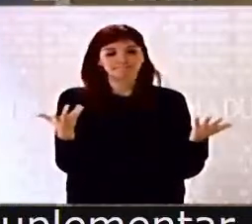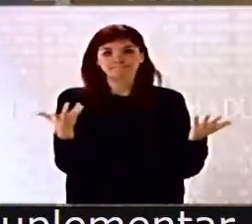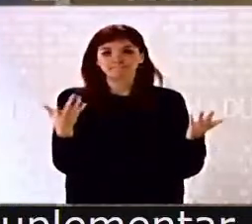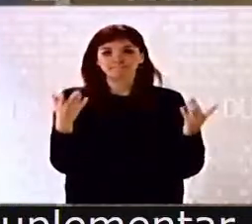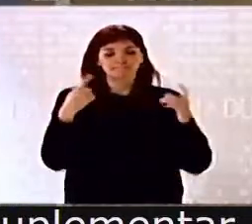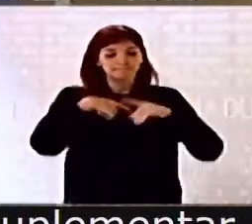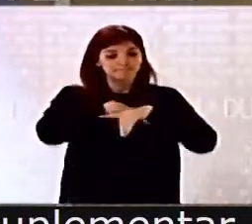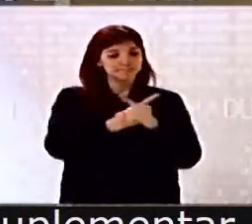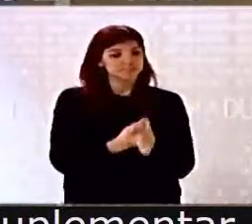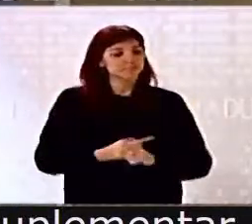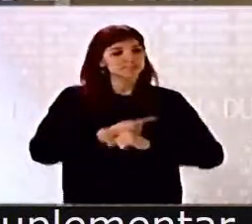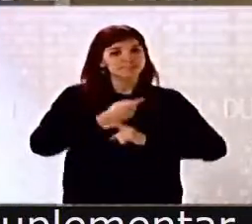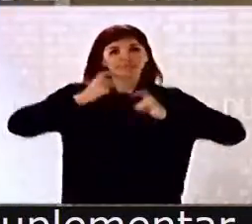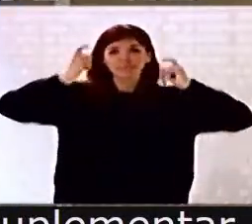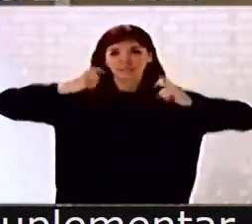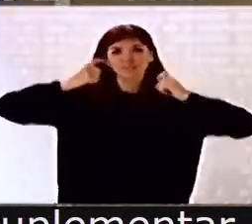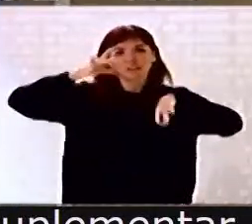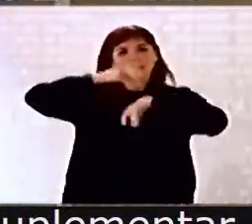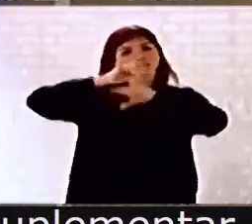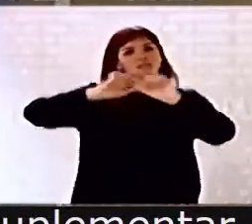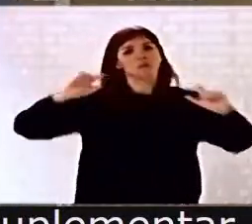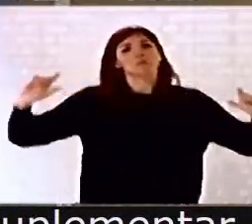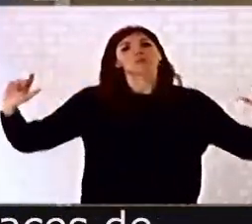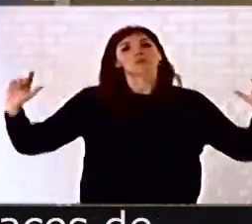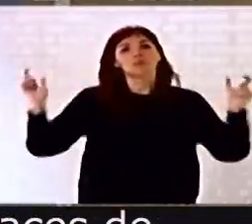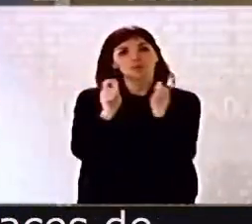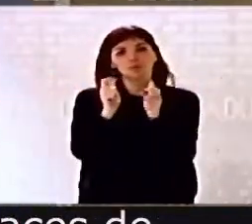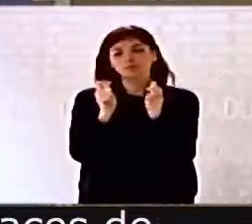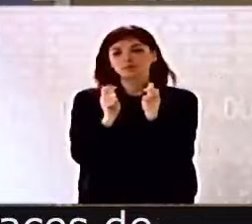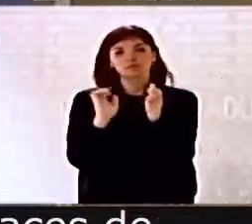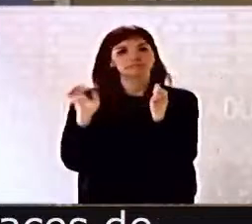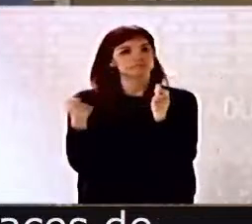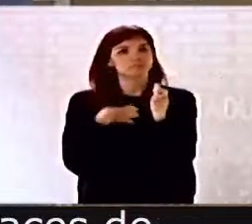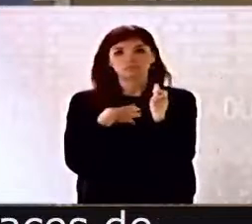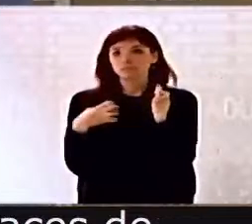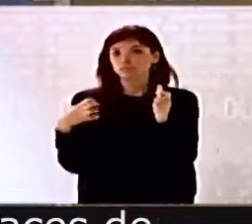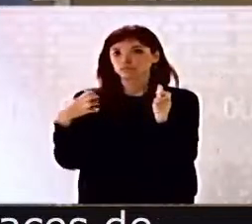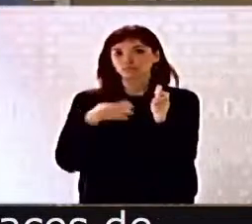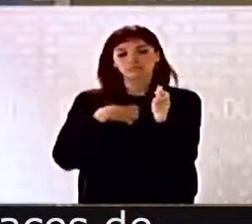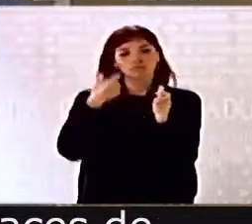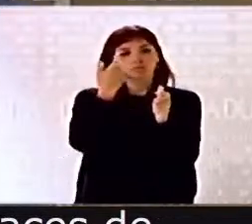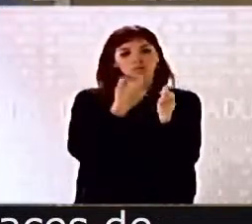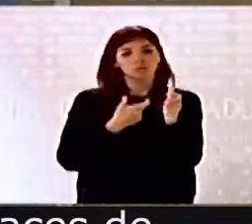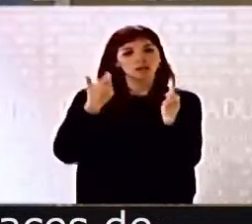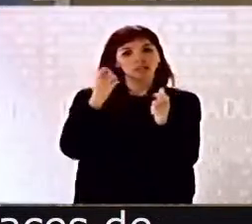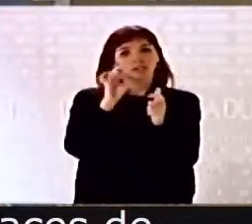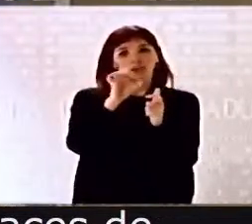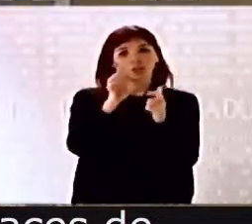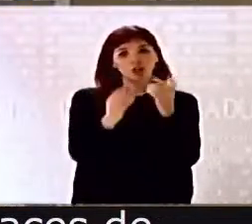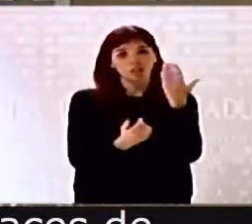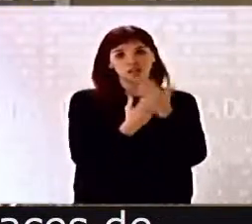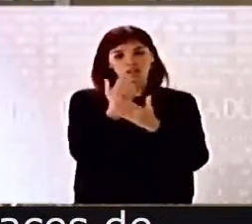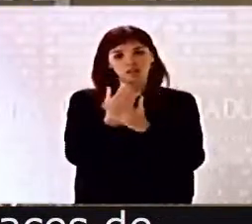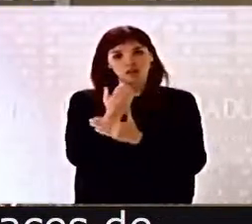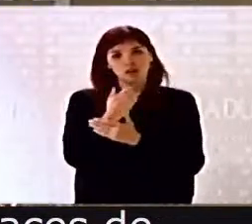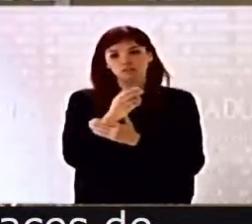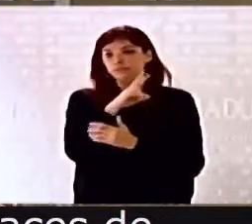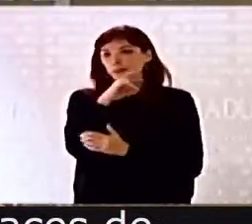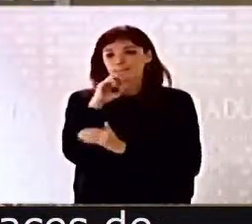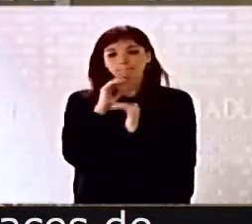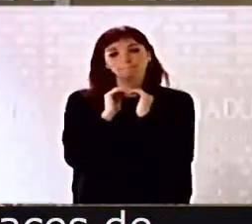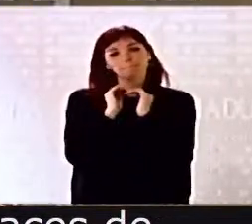capaces de disminuir la incidencia acumulada a los 14 días, que todavía se sitúa